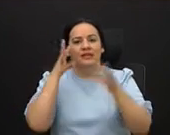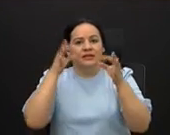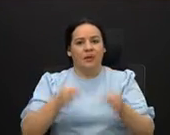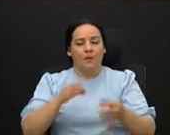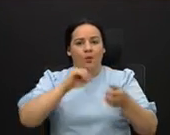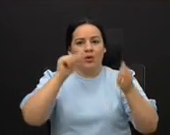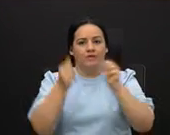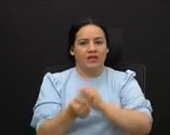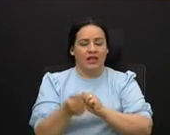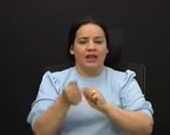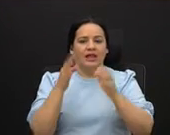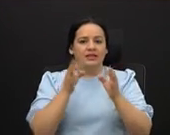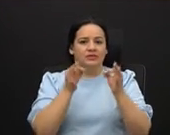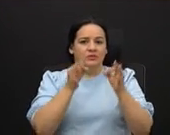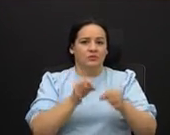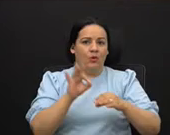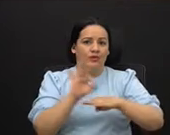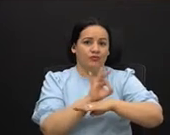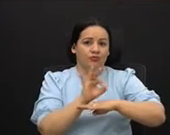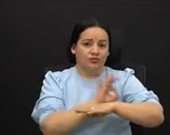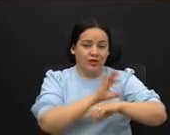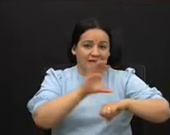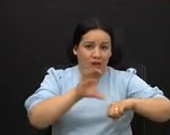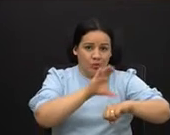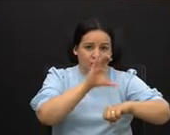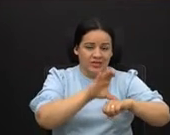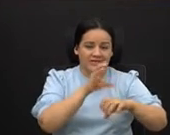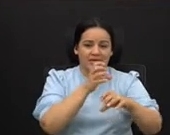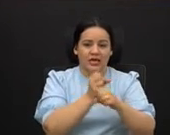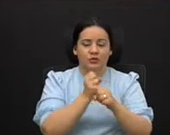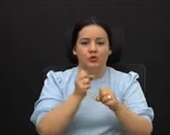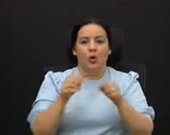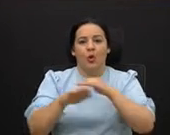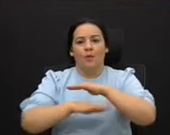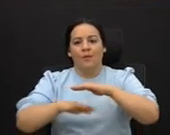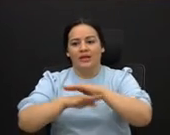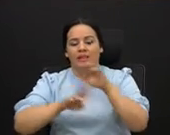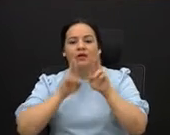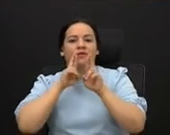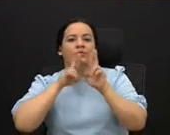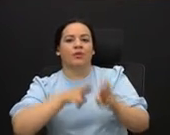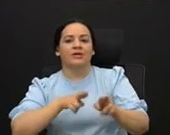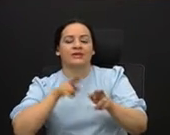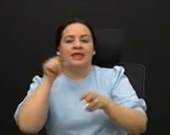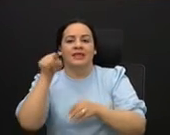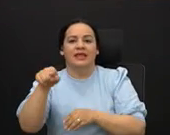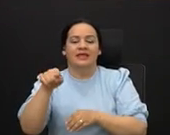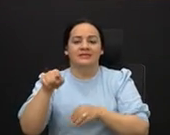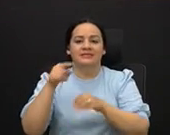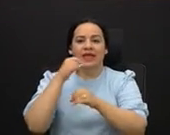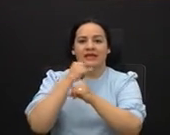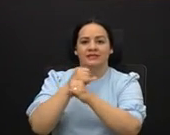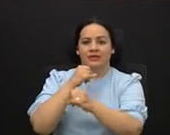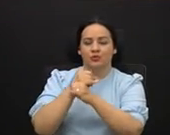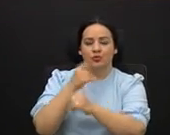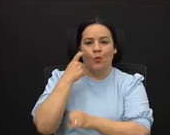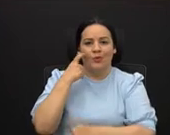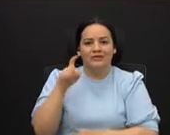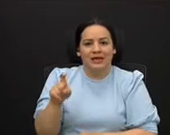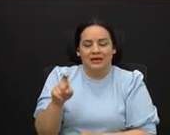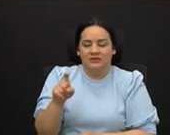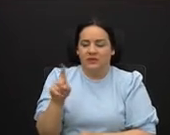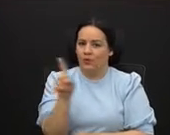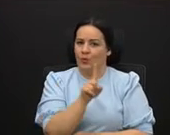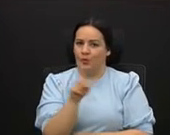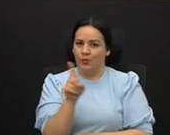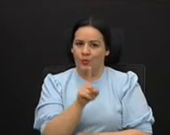del Consejo se realizó con bases a la respuesta de este ente fiscalizador. Era nada más